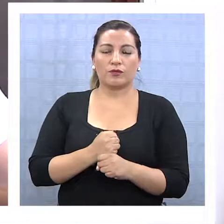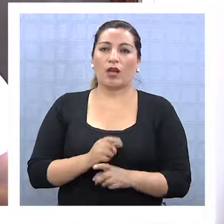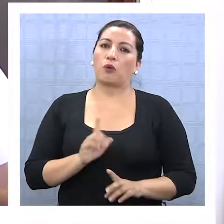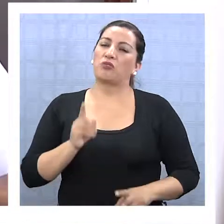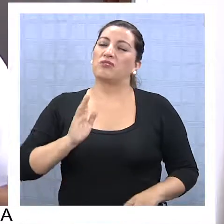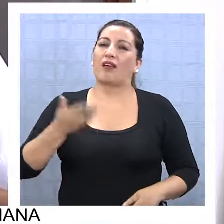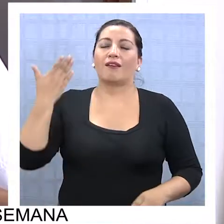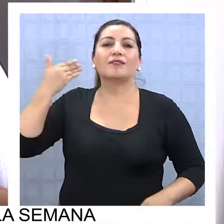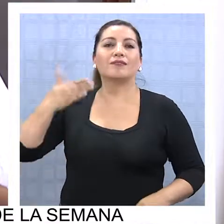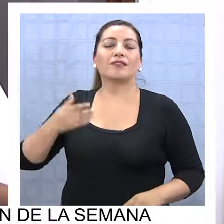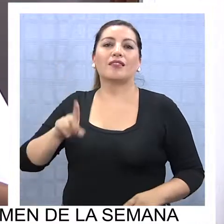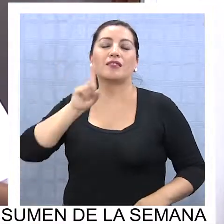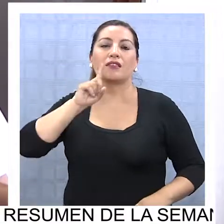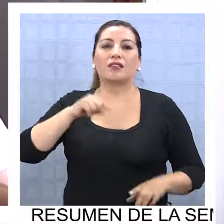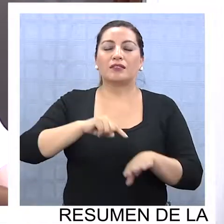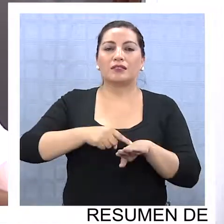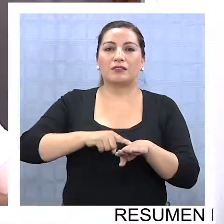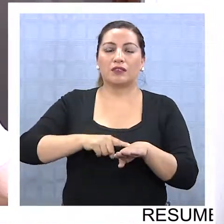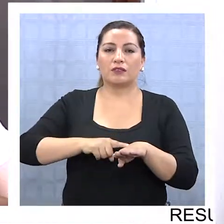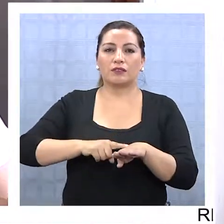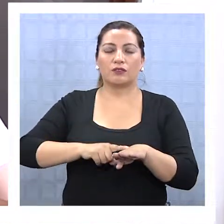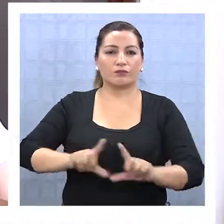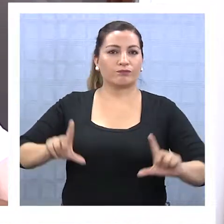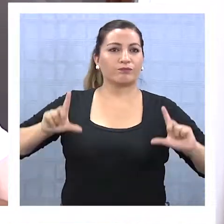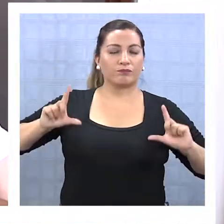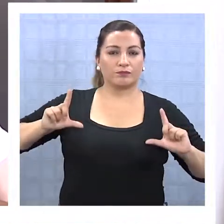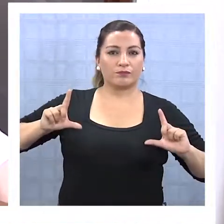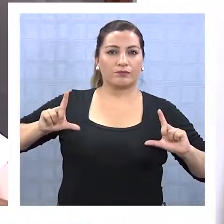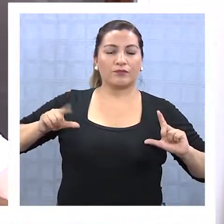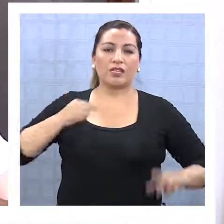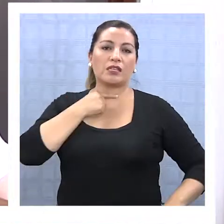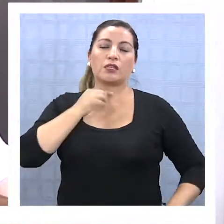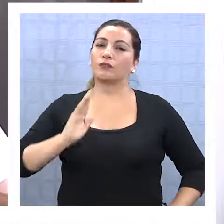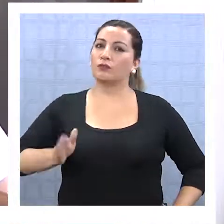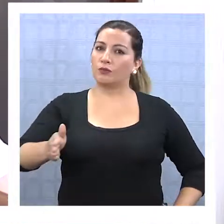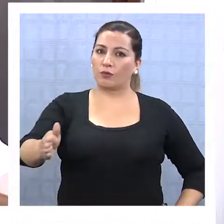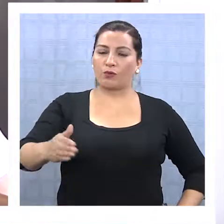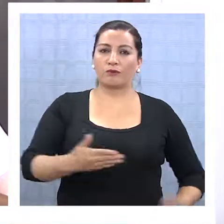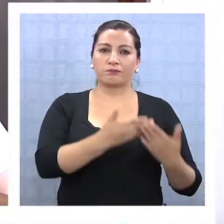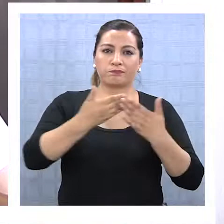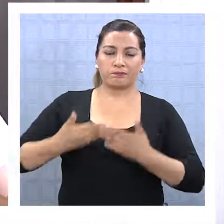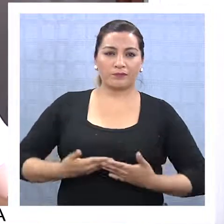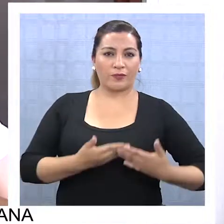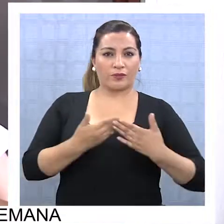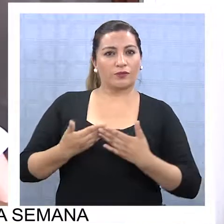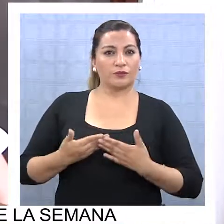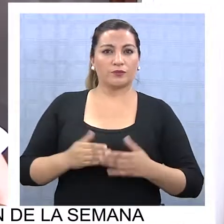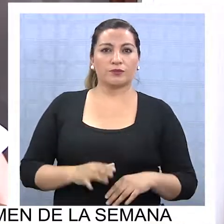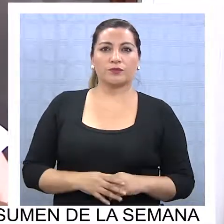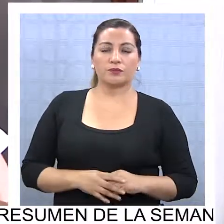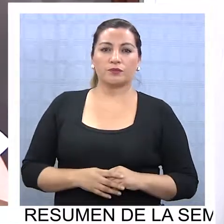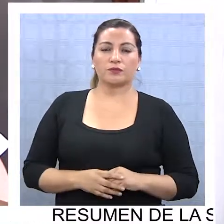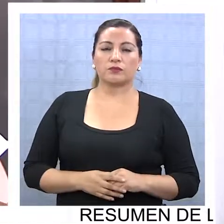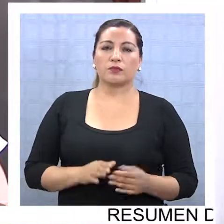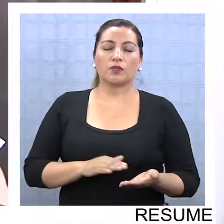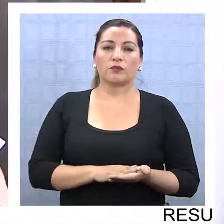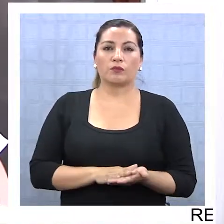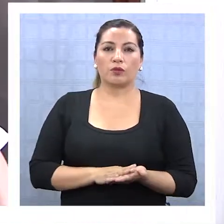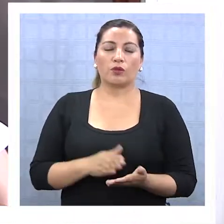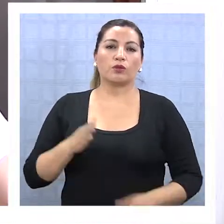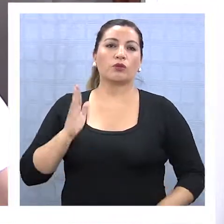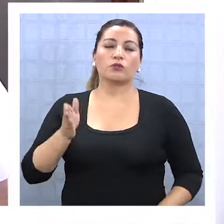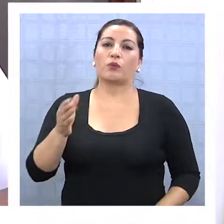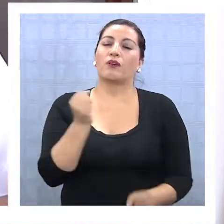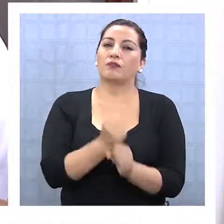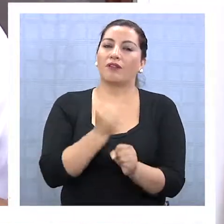para personas que ya tienen su título técnico en el superior y quieren seguir su prosecución, como continuidad en